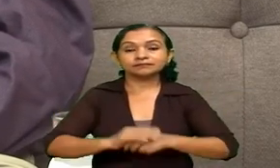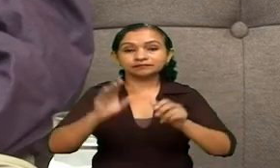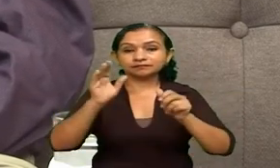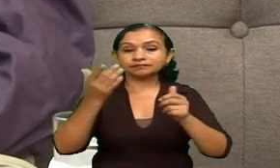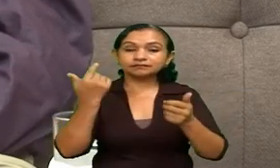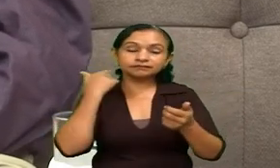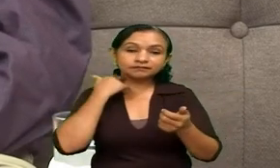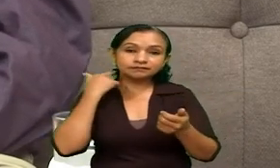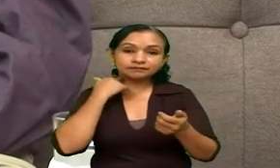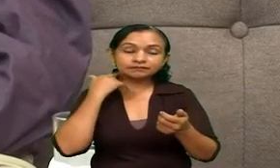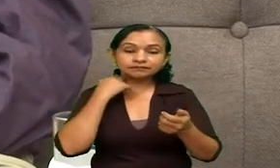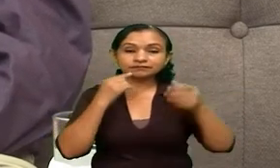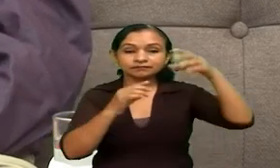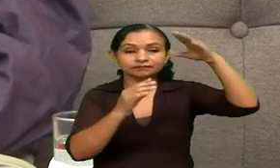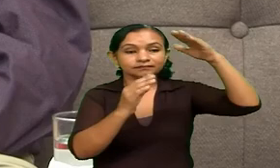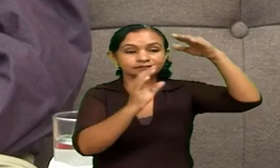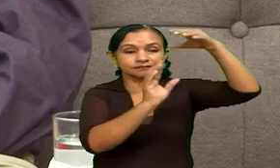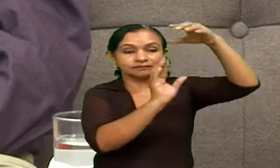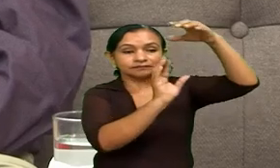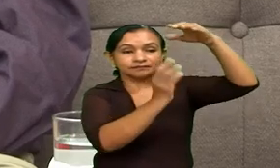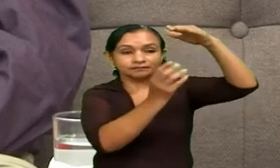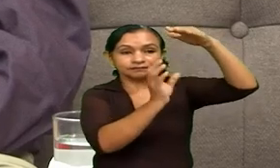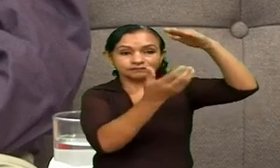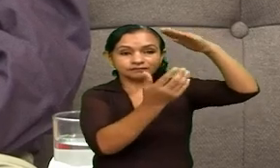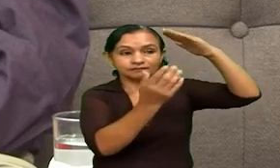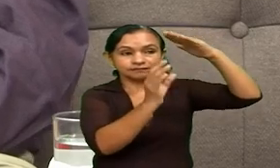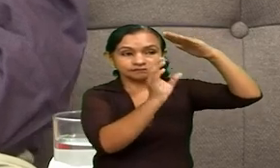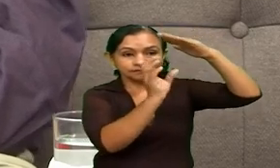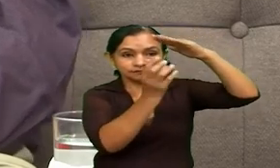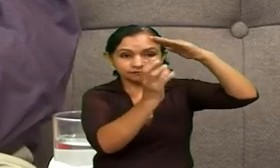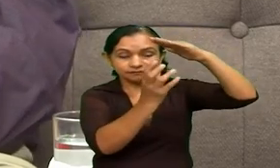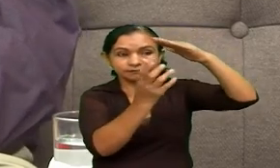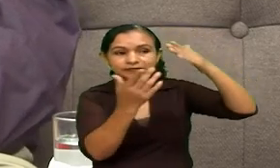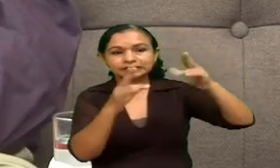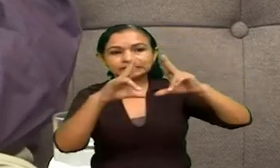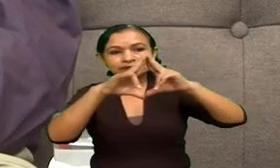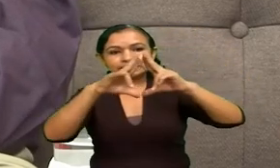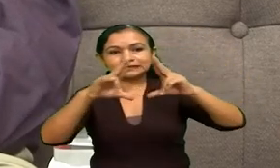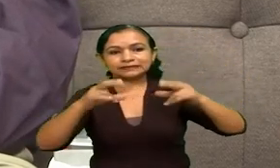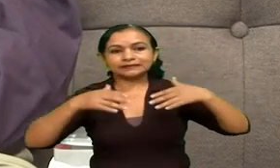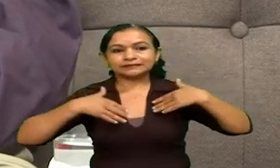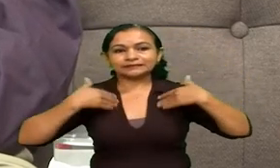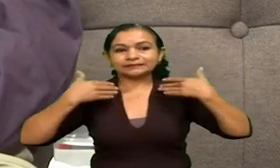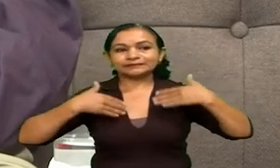que una bujía se enciende, es un nicaragüense